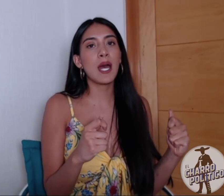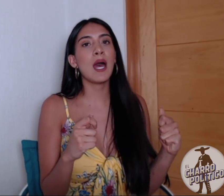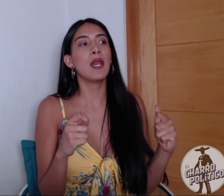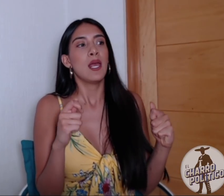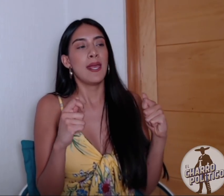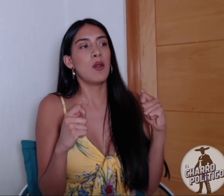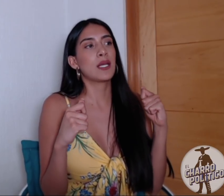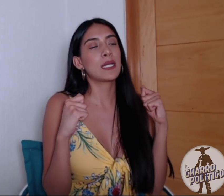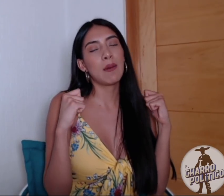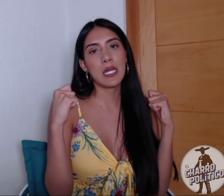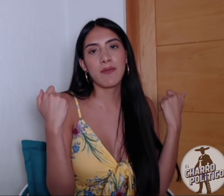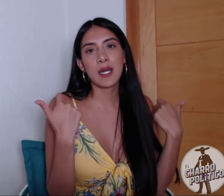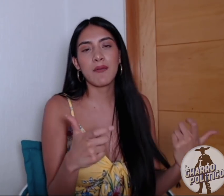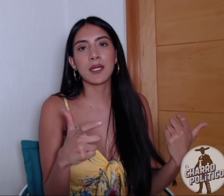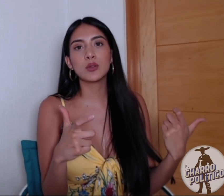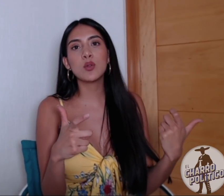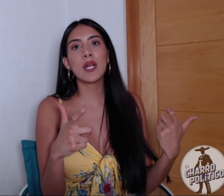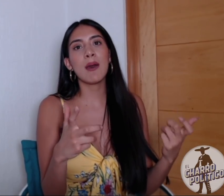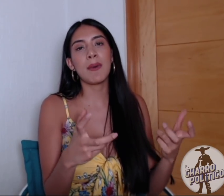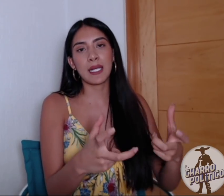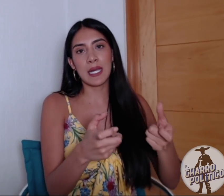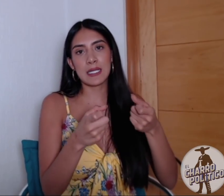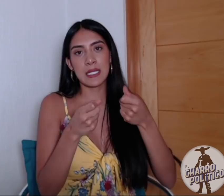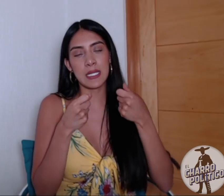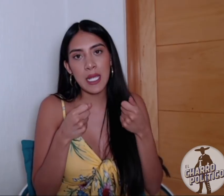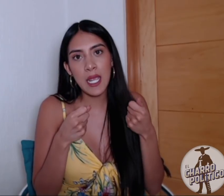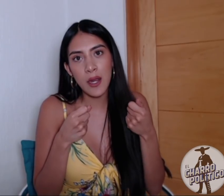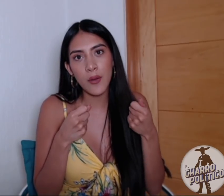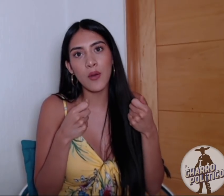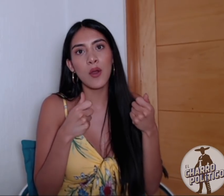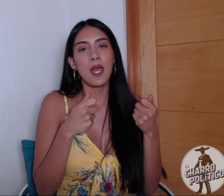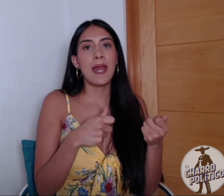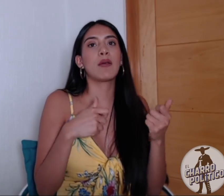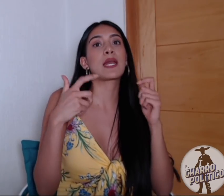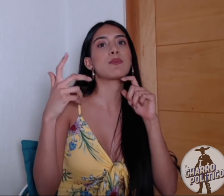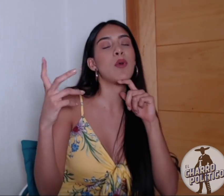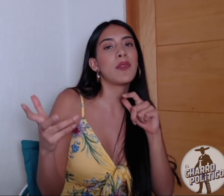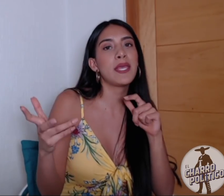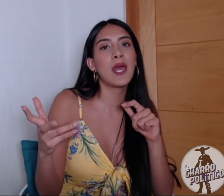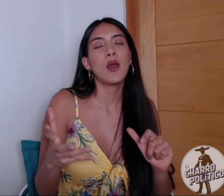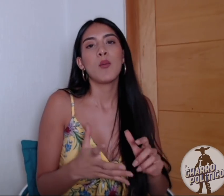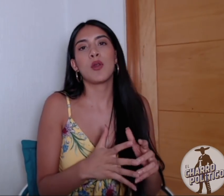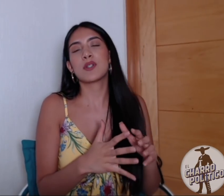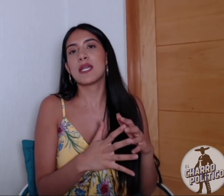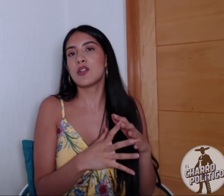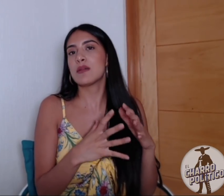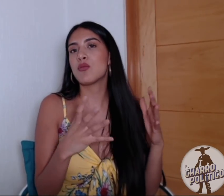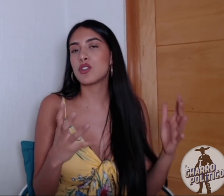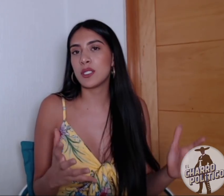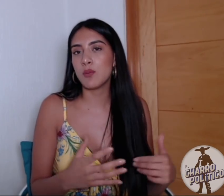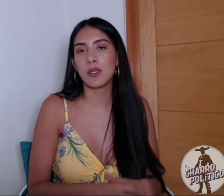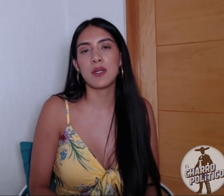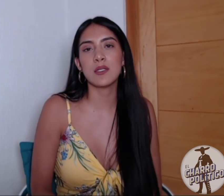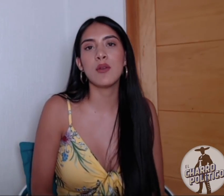a comprar, en lo que tardaban en inflar la factura para quedarse dinero, en lo que respondían. Bueno, pues ahí se nos